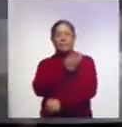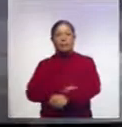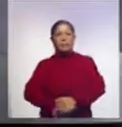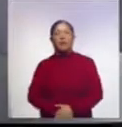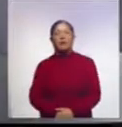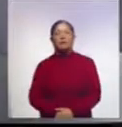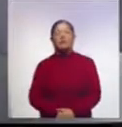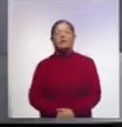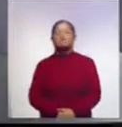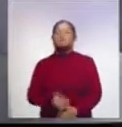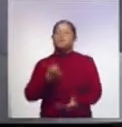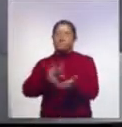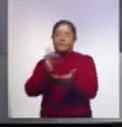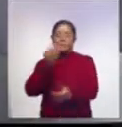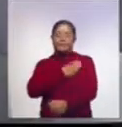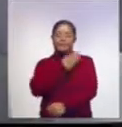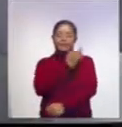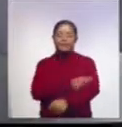muchísimas gracias. Buenas tardes.